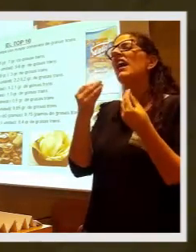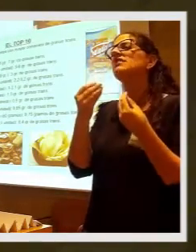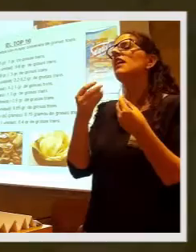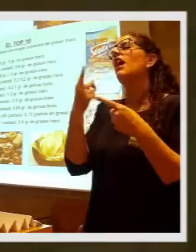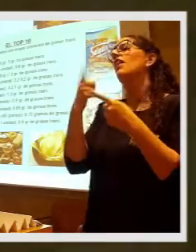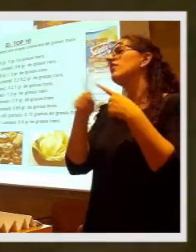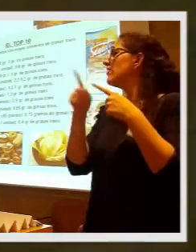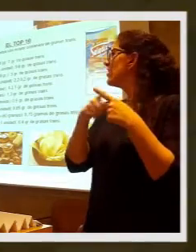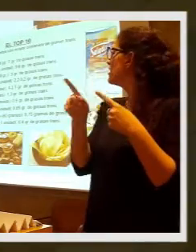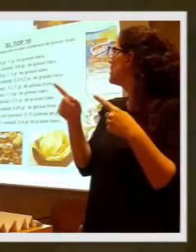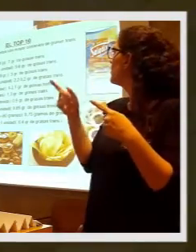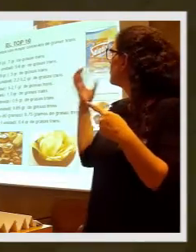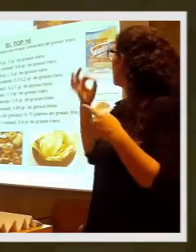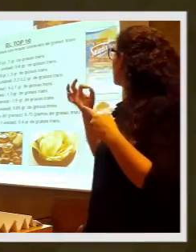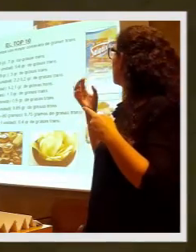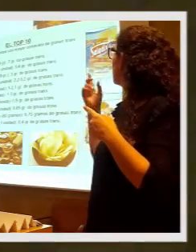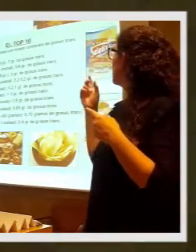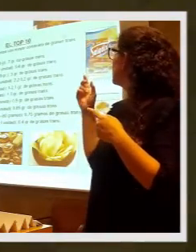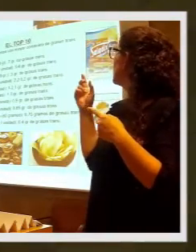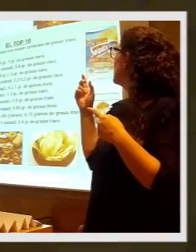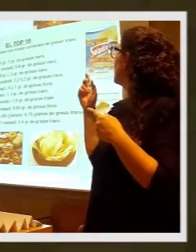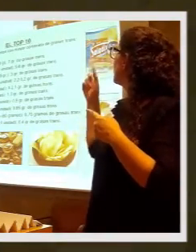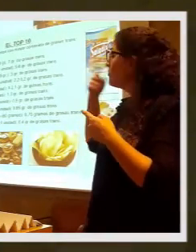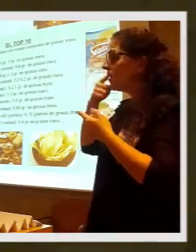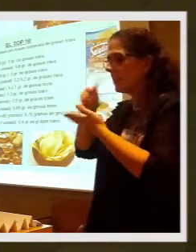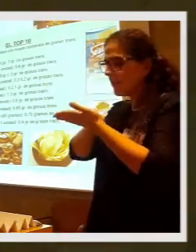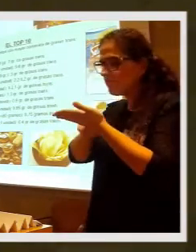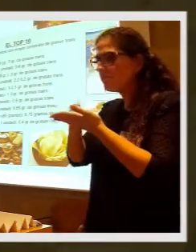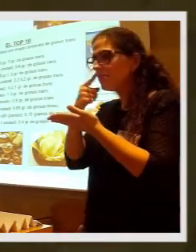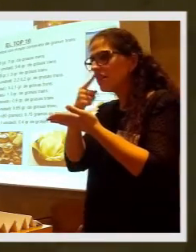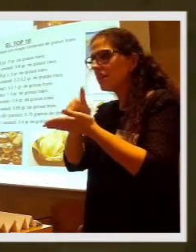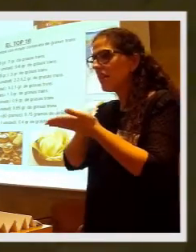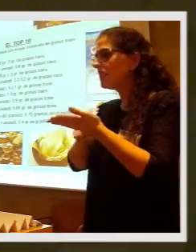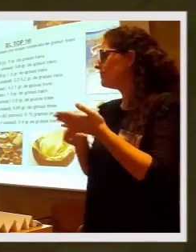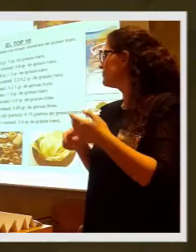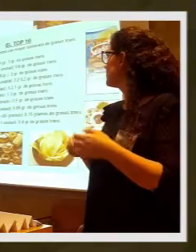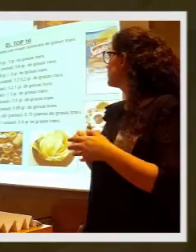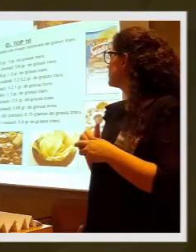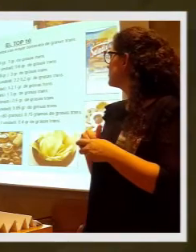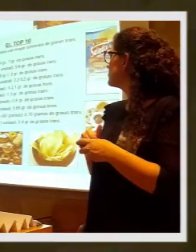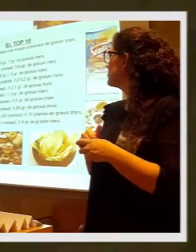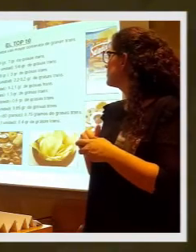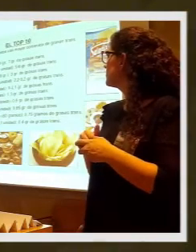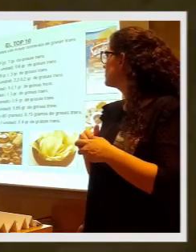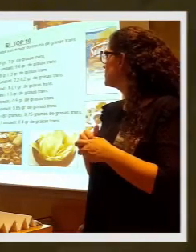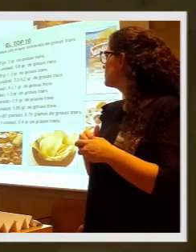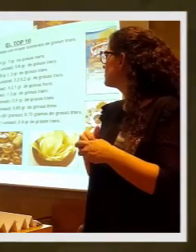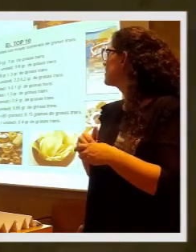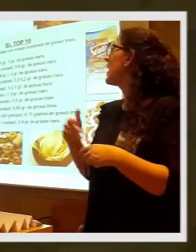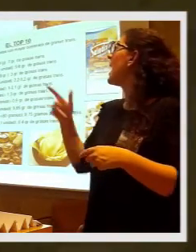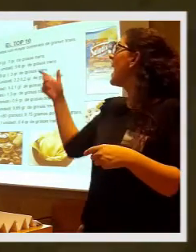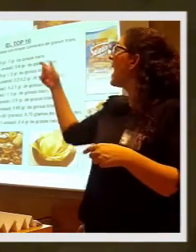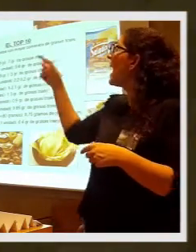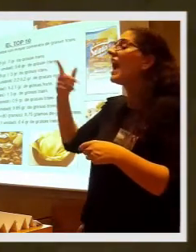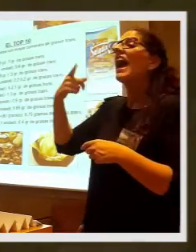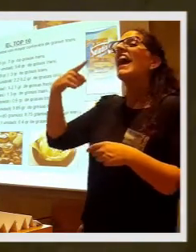Siempre que veáis en el prospecto, como hace este señor arriba, mirando qué tiene mi alimento, si tiene grasas trans, grasas hidrogenadas